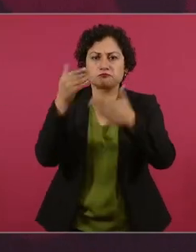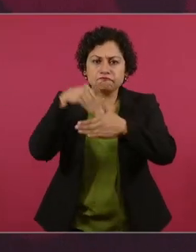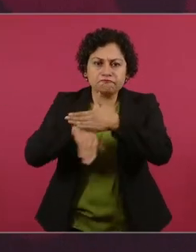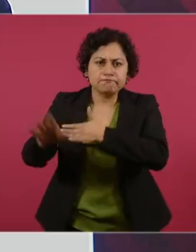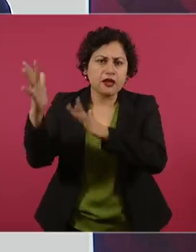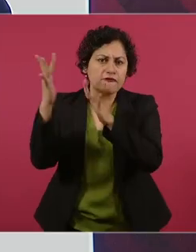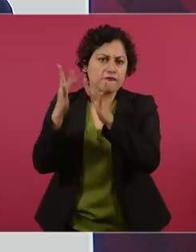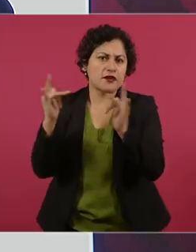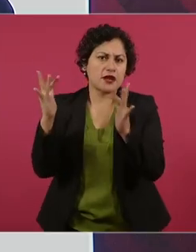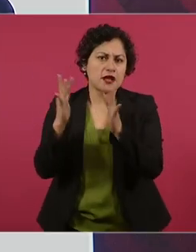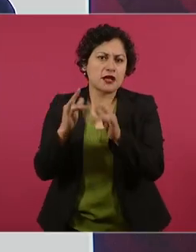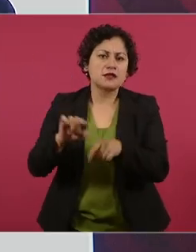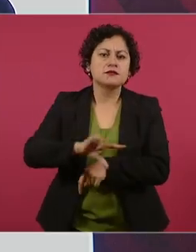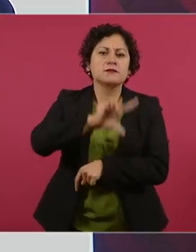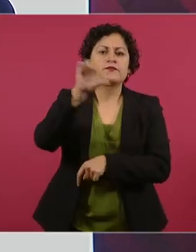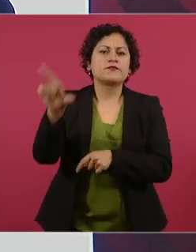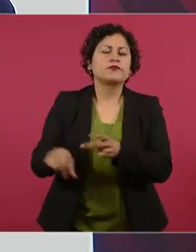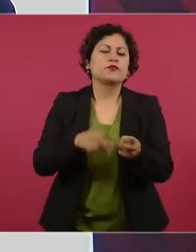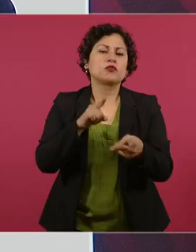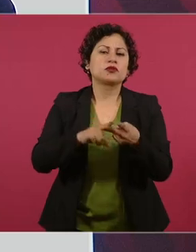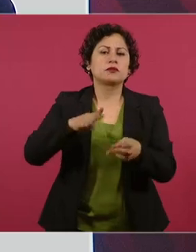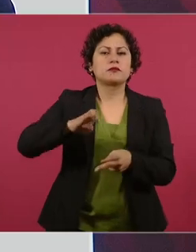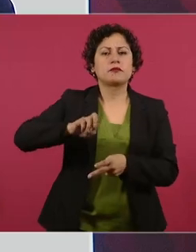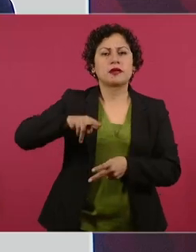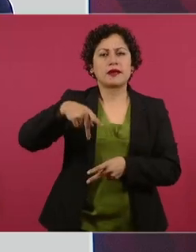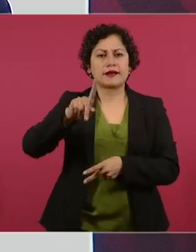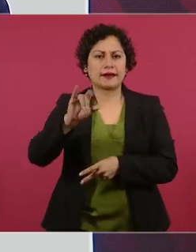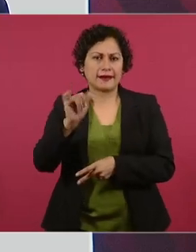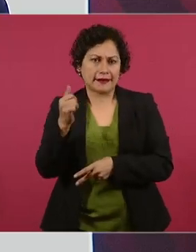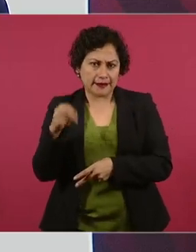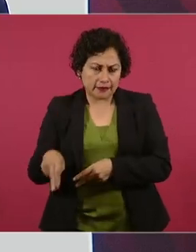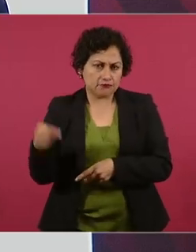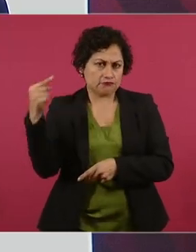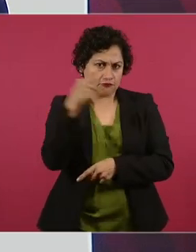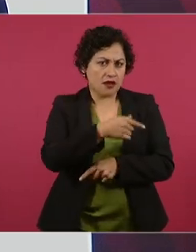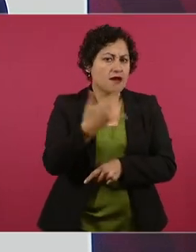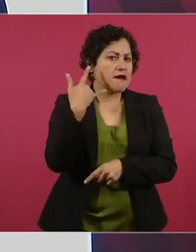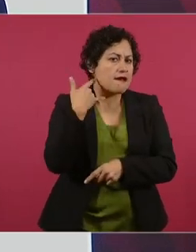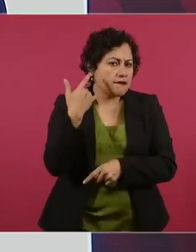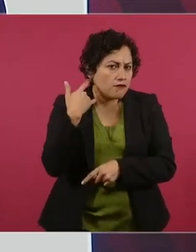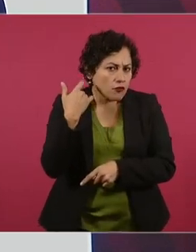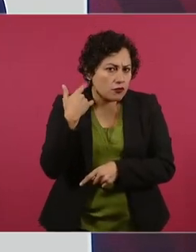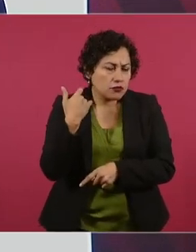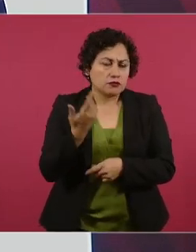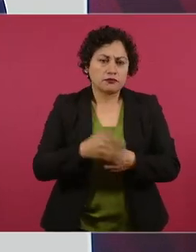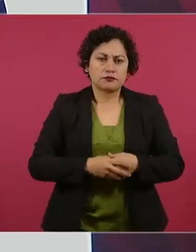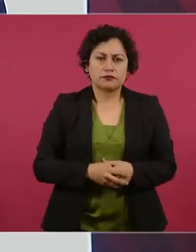y luego en Berkeley, en California,